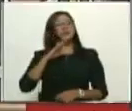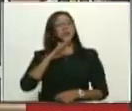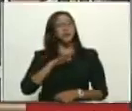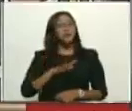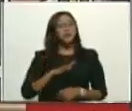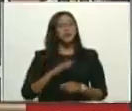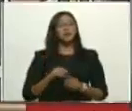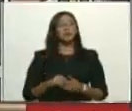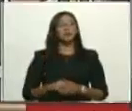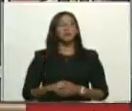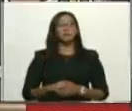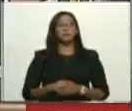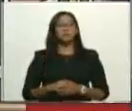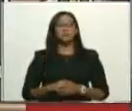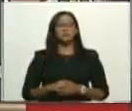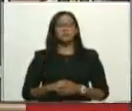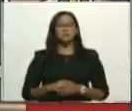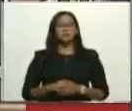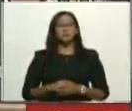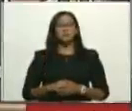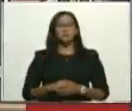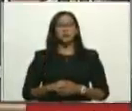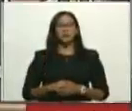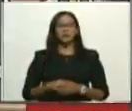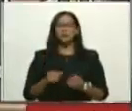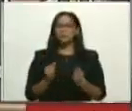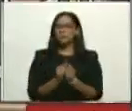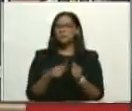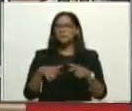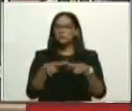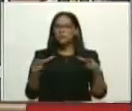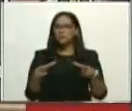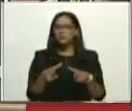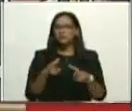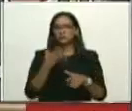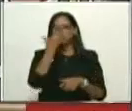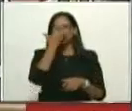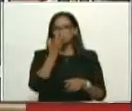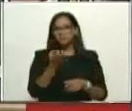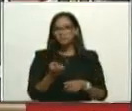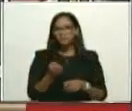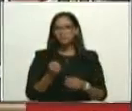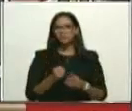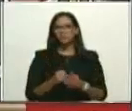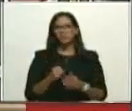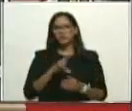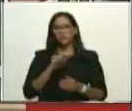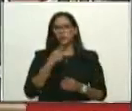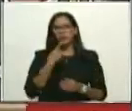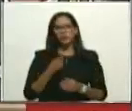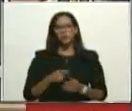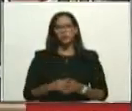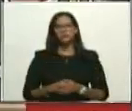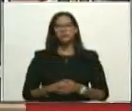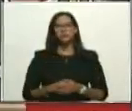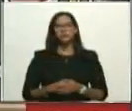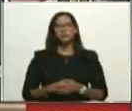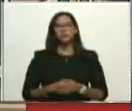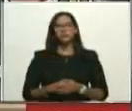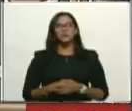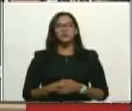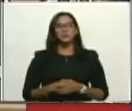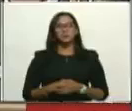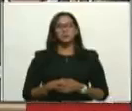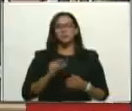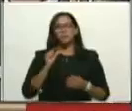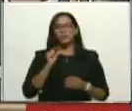hemos estado con casos de duelo, pues, que no lo hicimos, momentos de